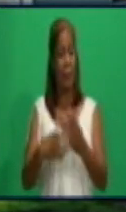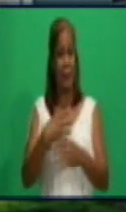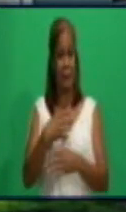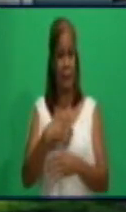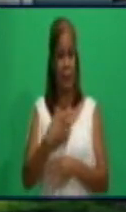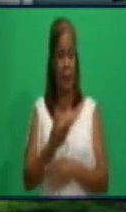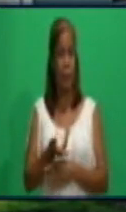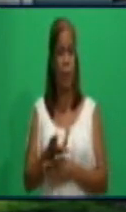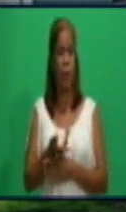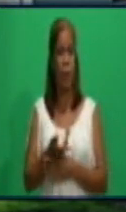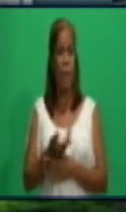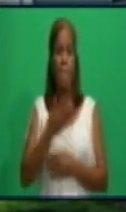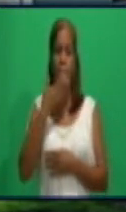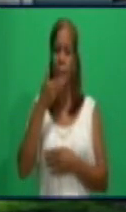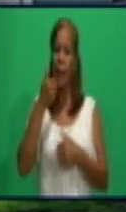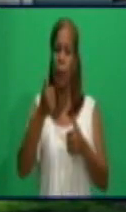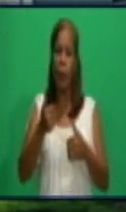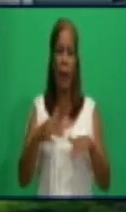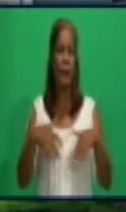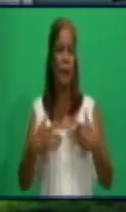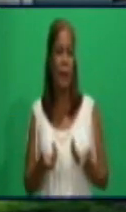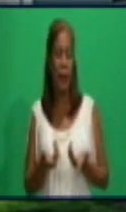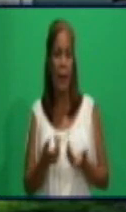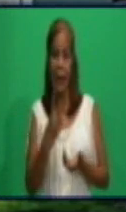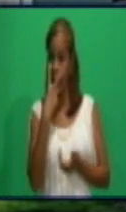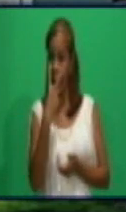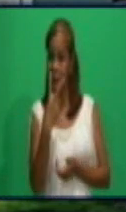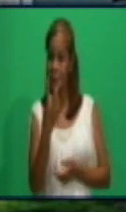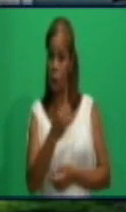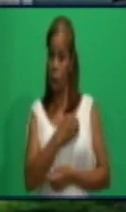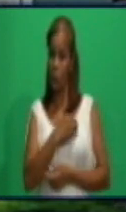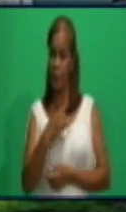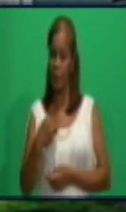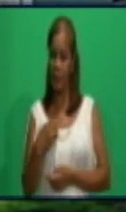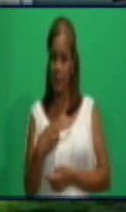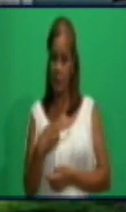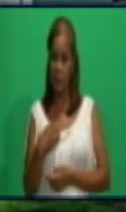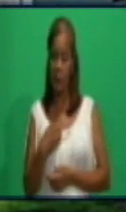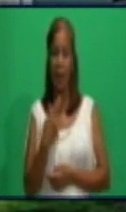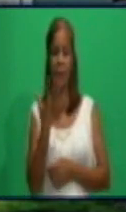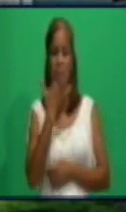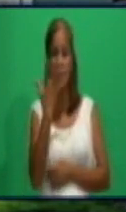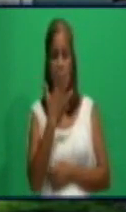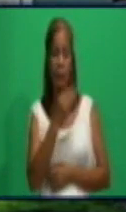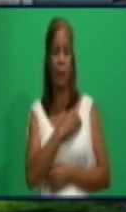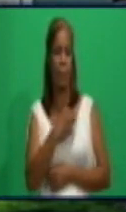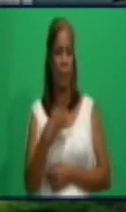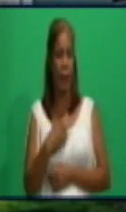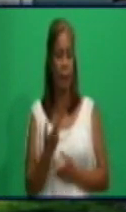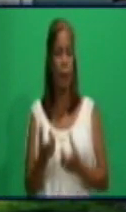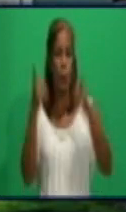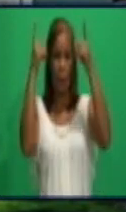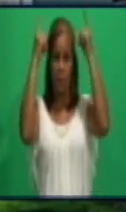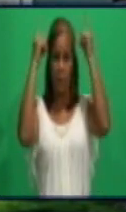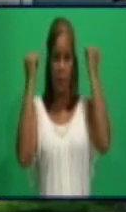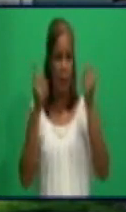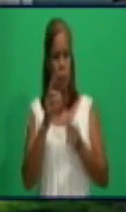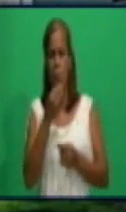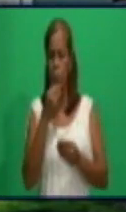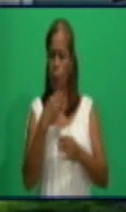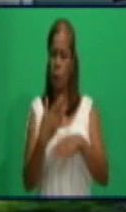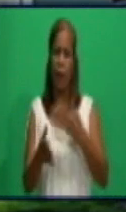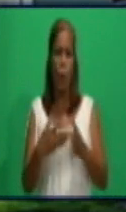la asistencia médica, la garantía del médico y de la enfermera, la garantía de que ante cualquier problema está la salud